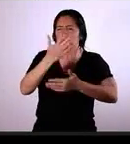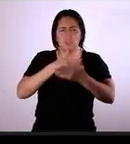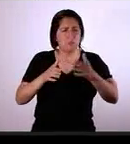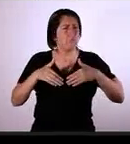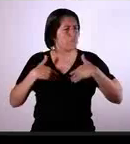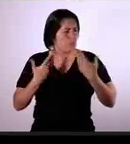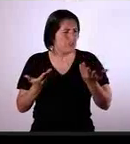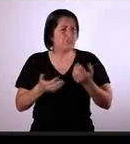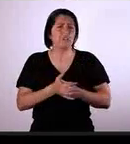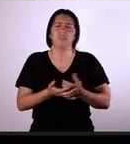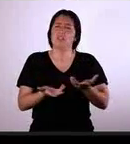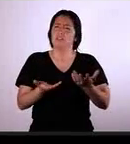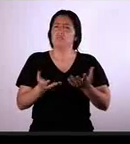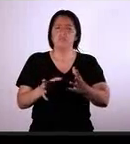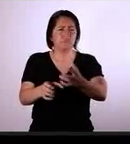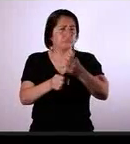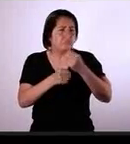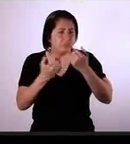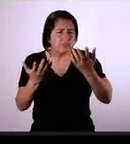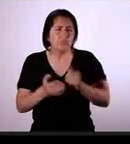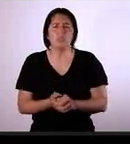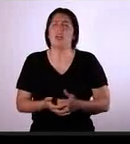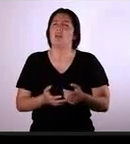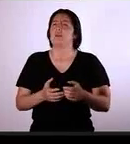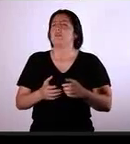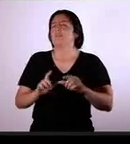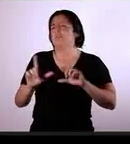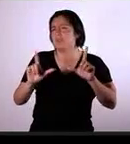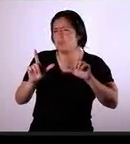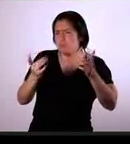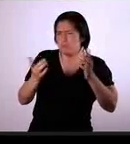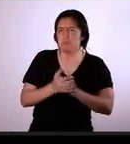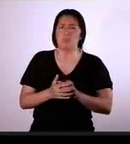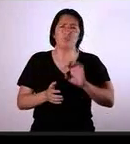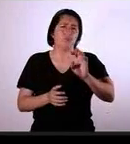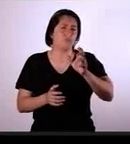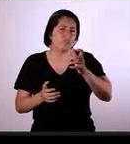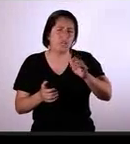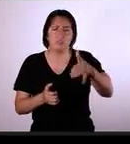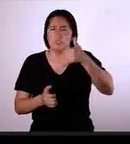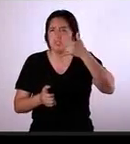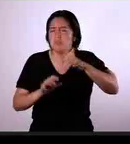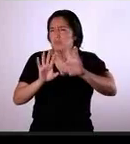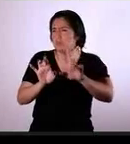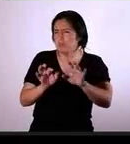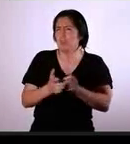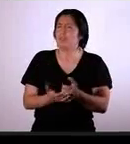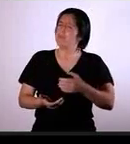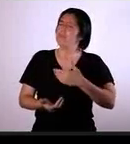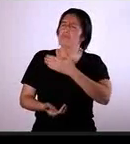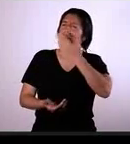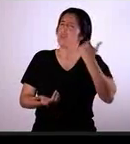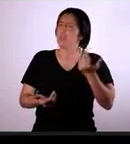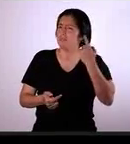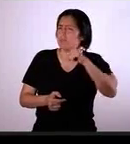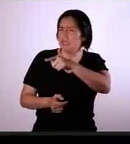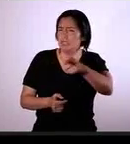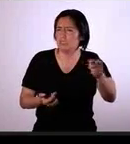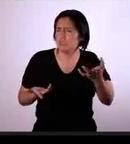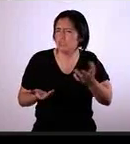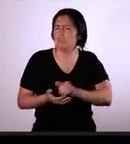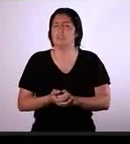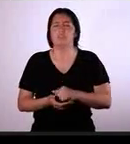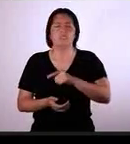discapacidad puedan acceder a los servicios públicos de telecomunicaciones de verdad en condiciones más favorables, más factibles y que,